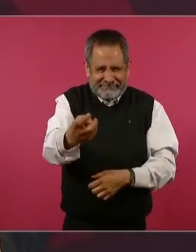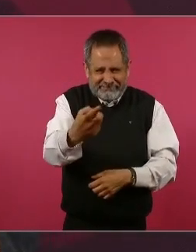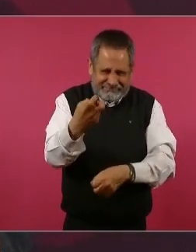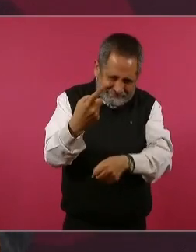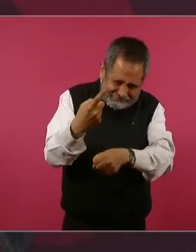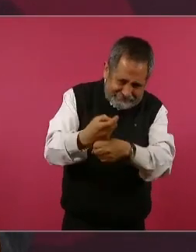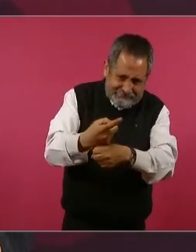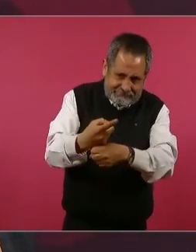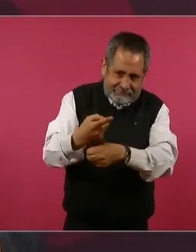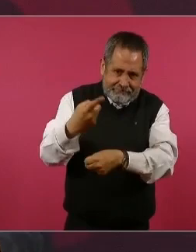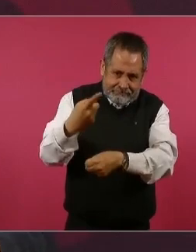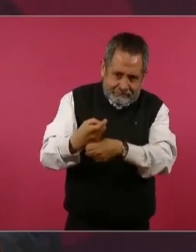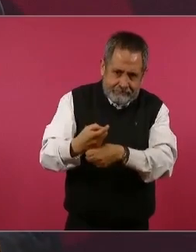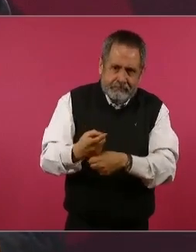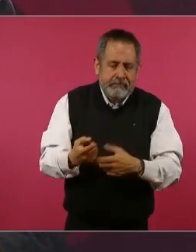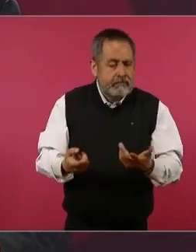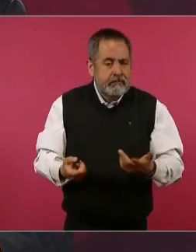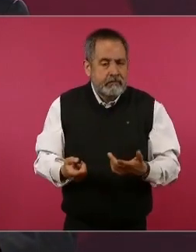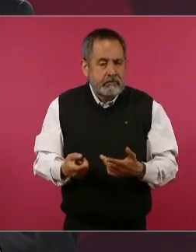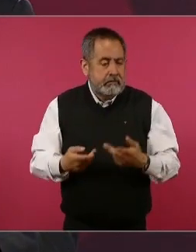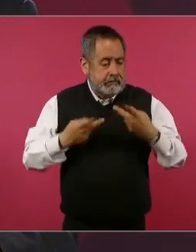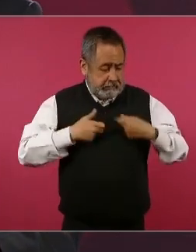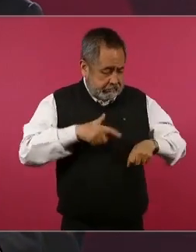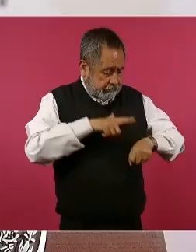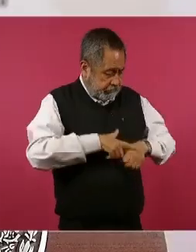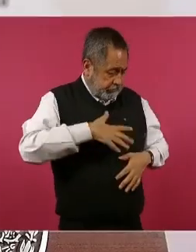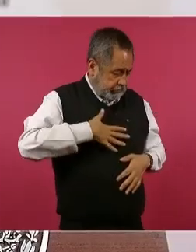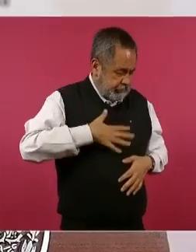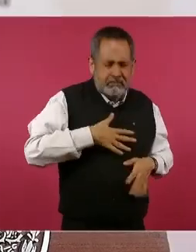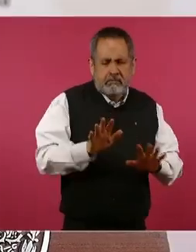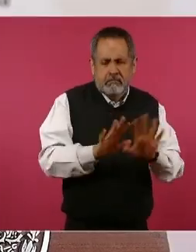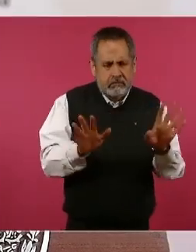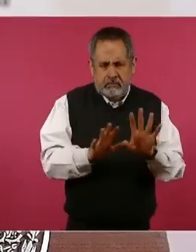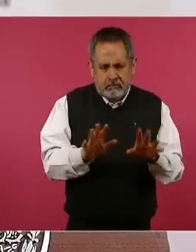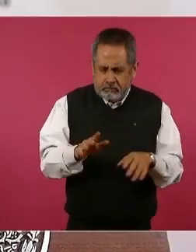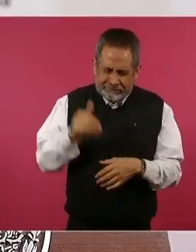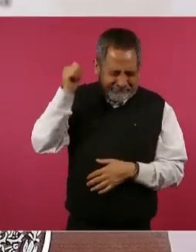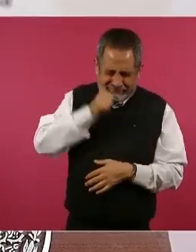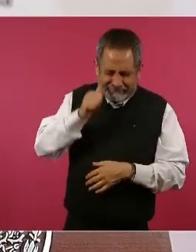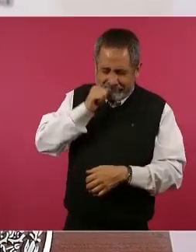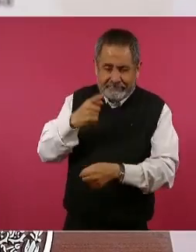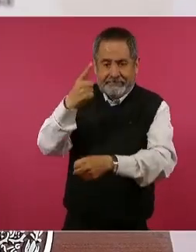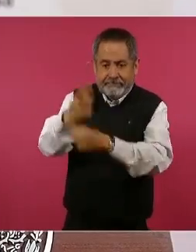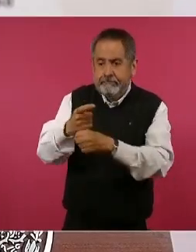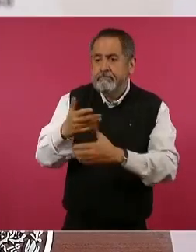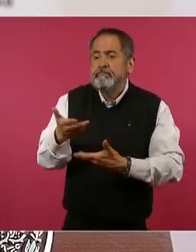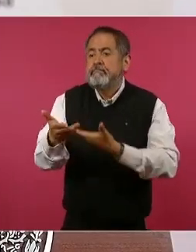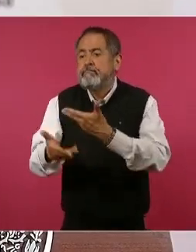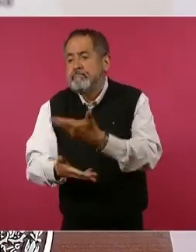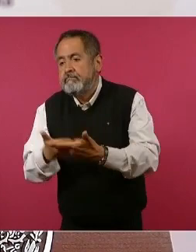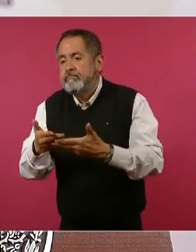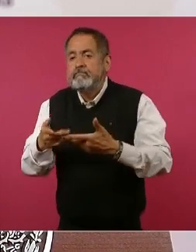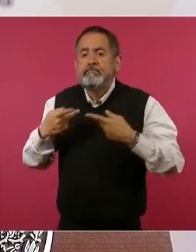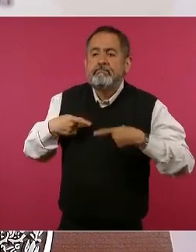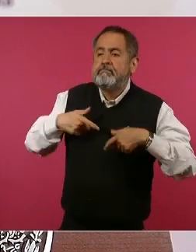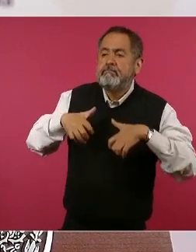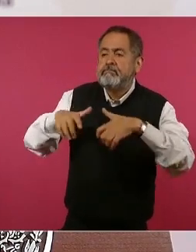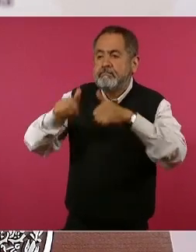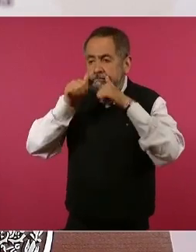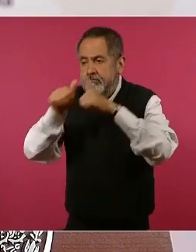no el interés personal, por legítimo que sea, siempre el interés público.